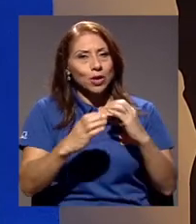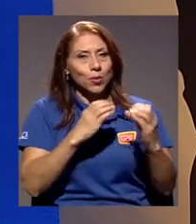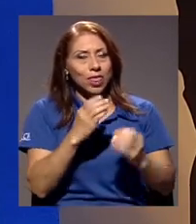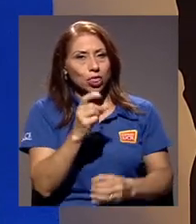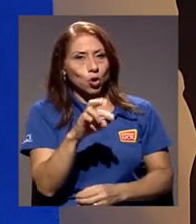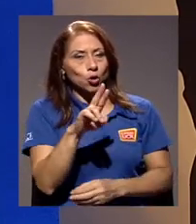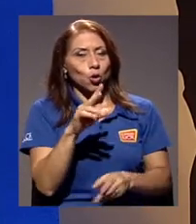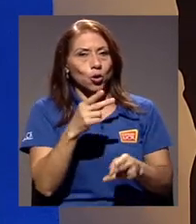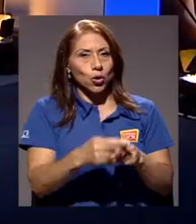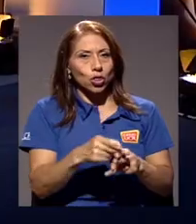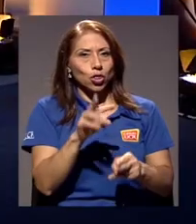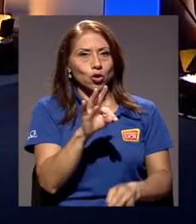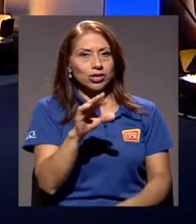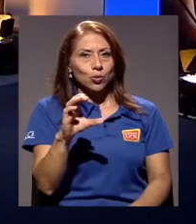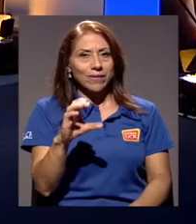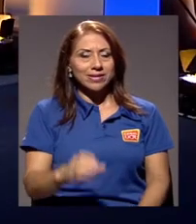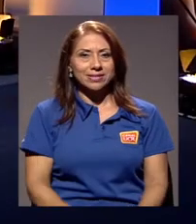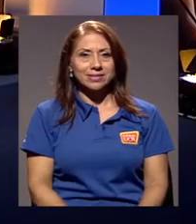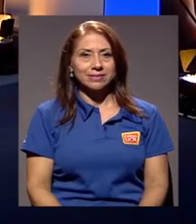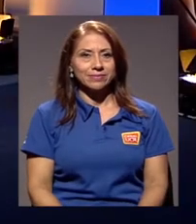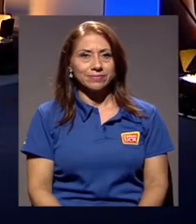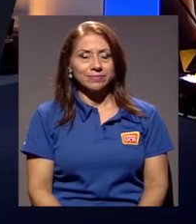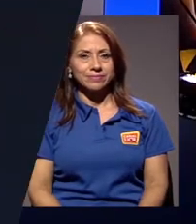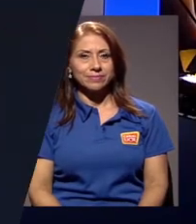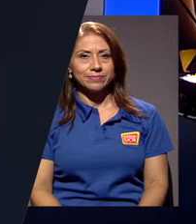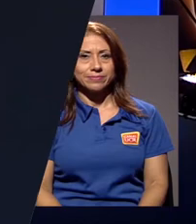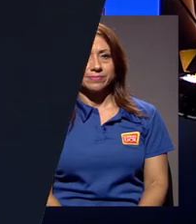nuestra conversación doctor torres cuevas